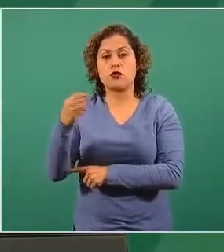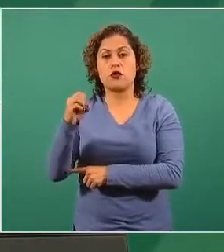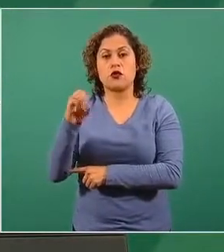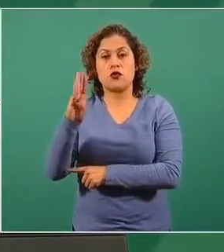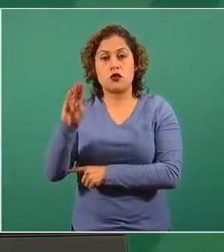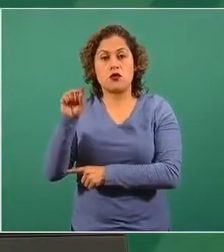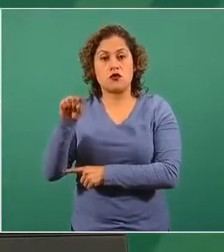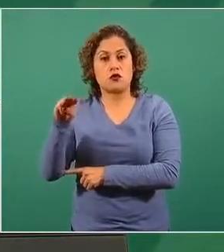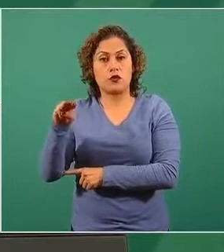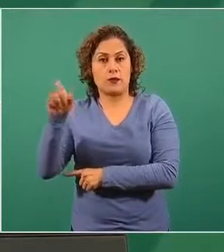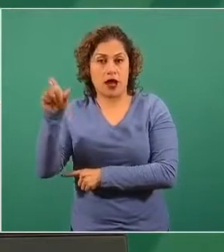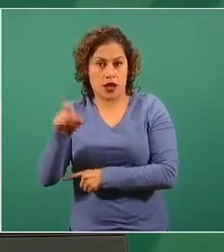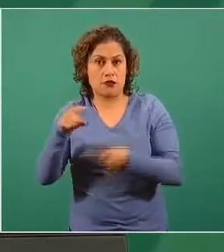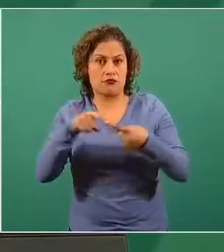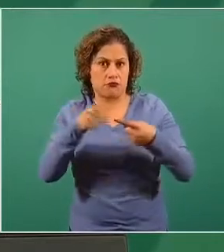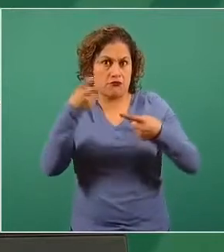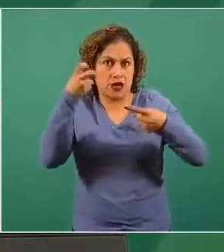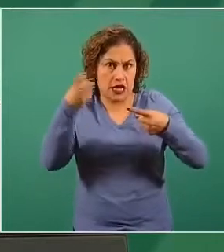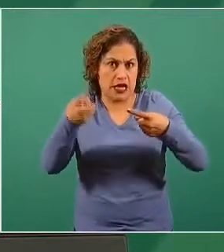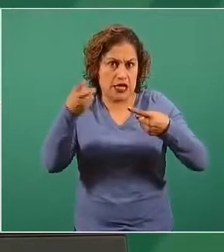Hay 32